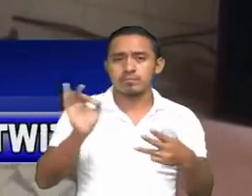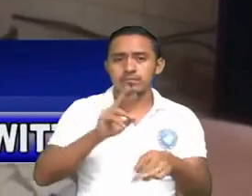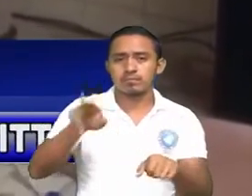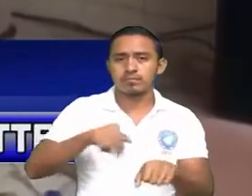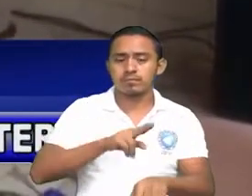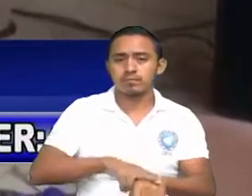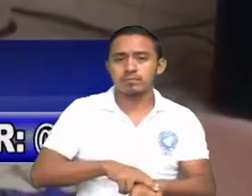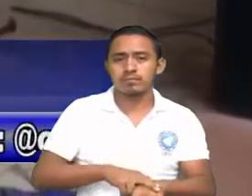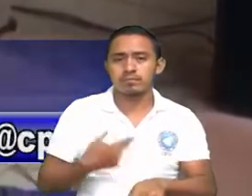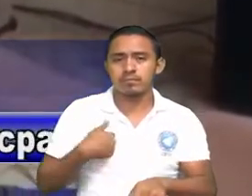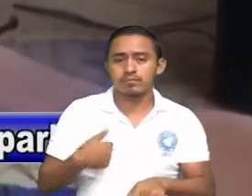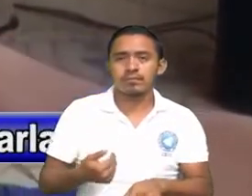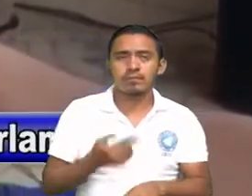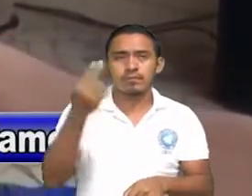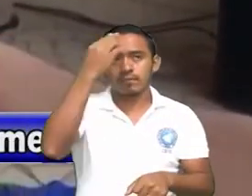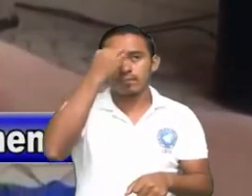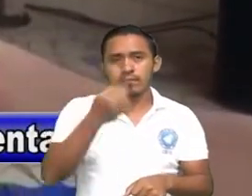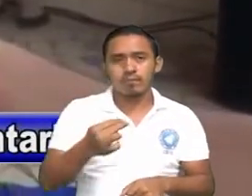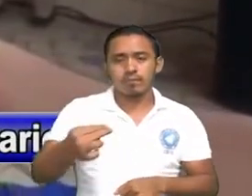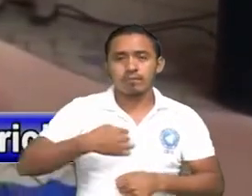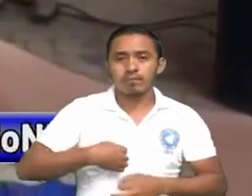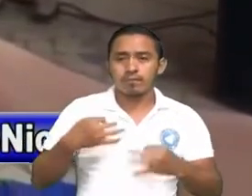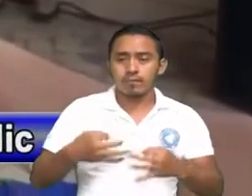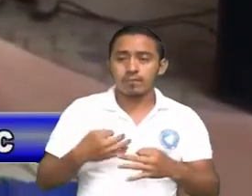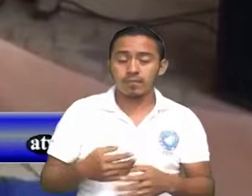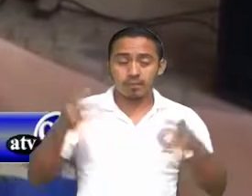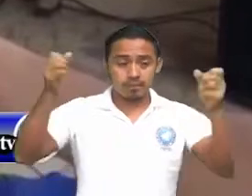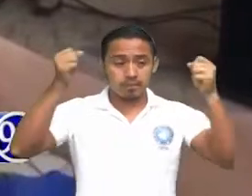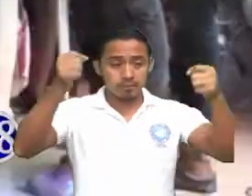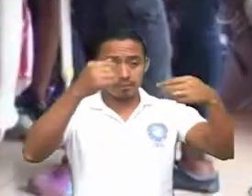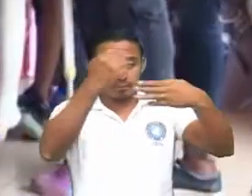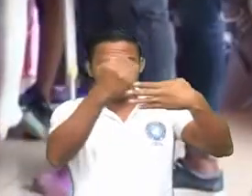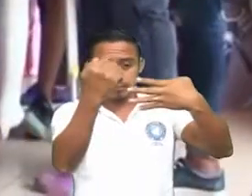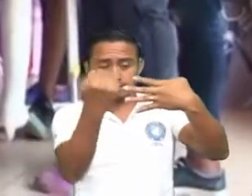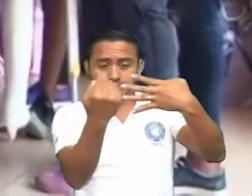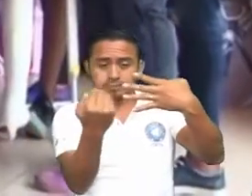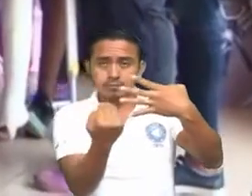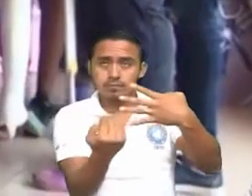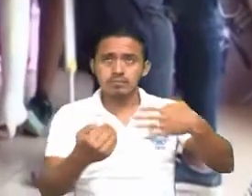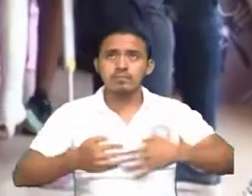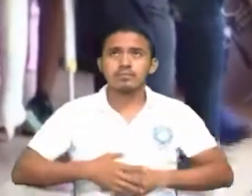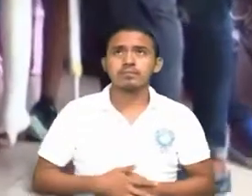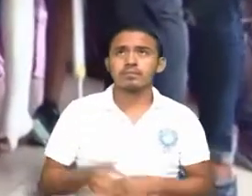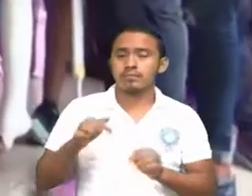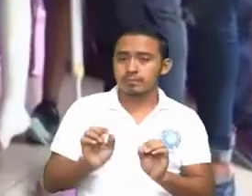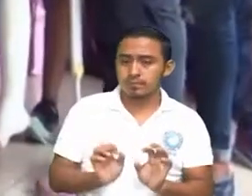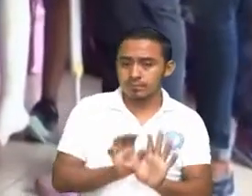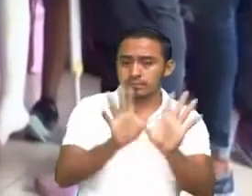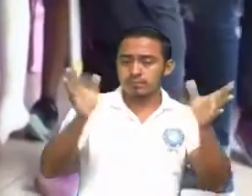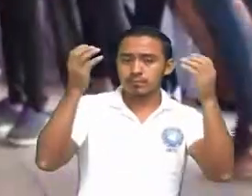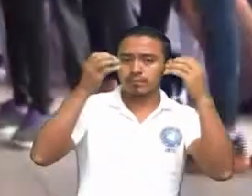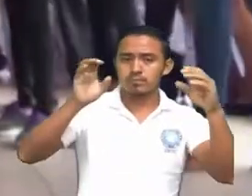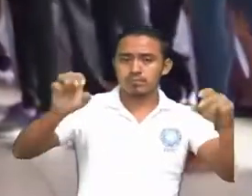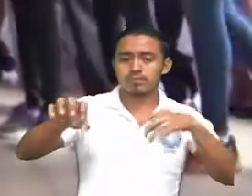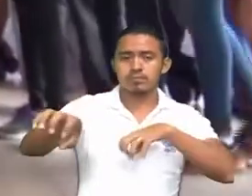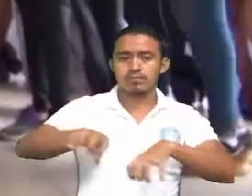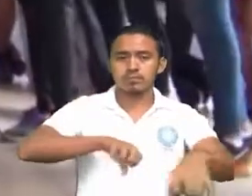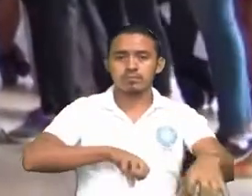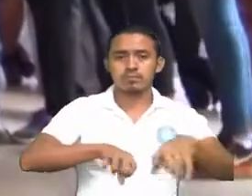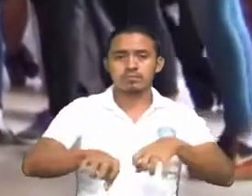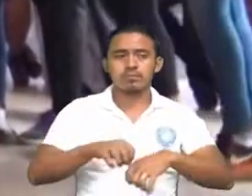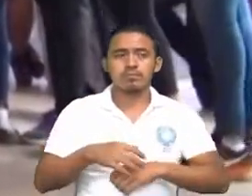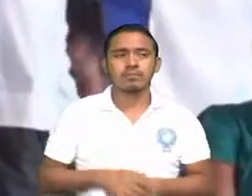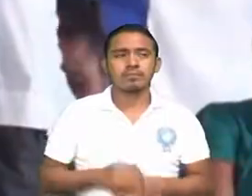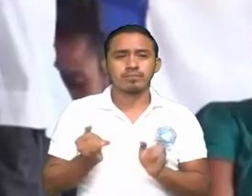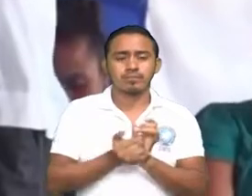nacional. Es un orgullo para mí haber obtenido estos lugares. En esta mañana cultural de amor a la patria también se premiaron